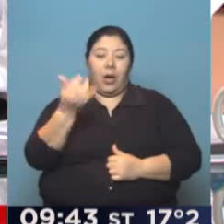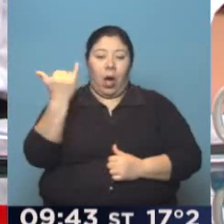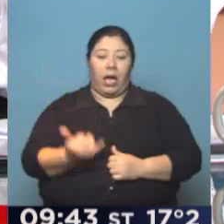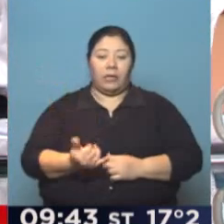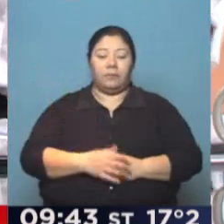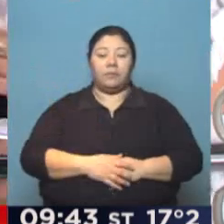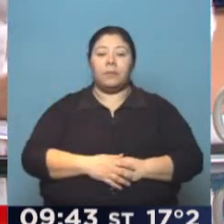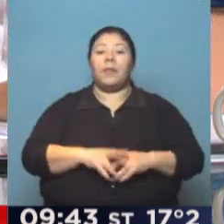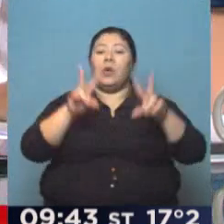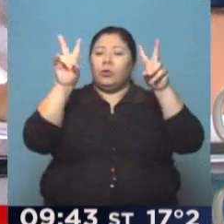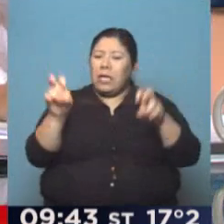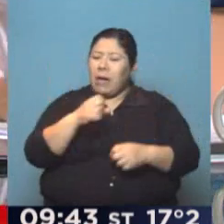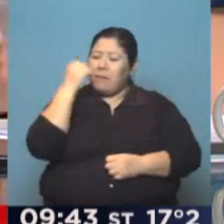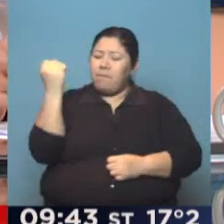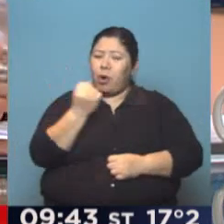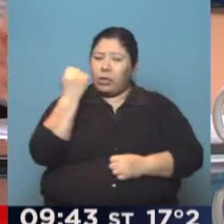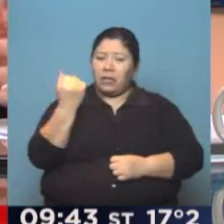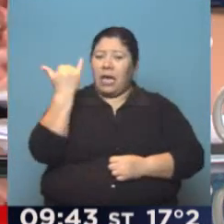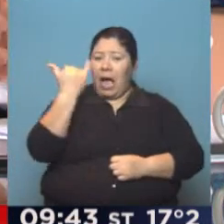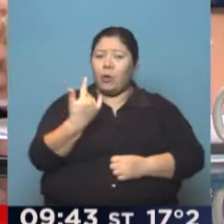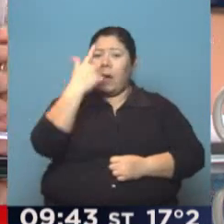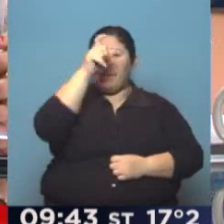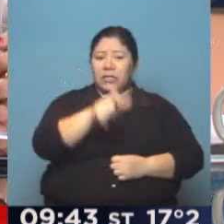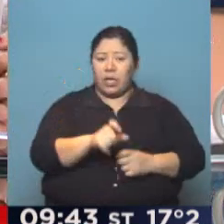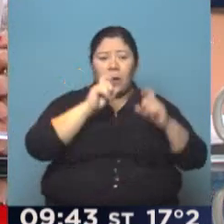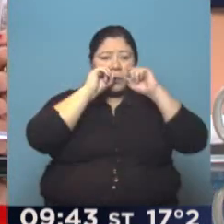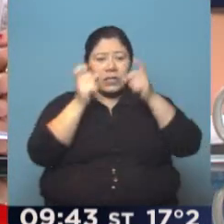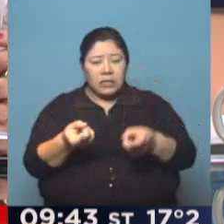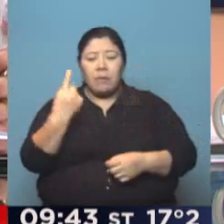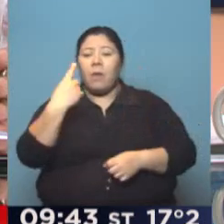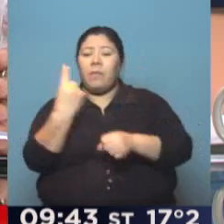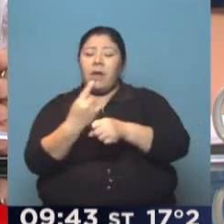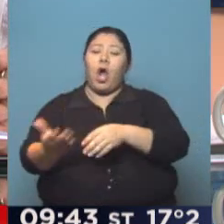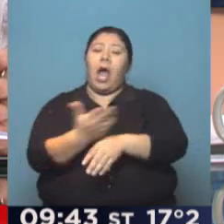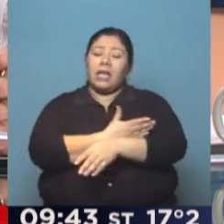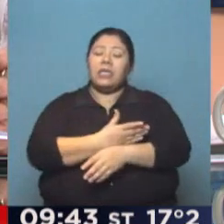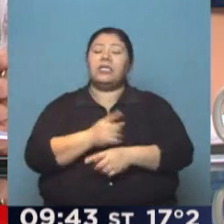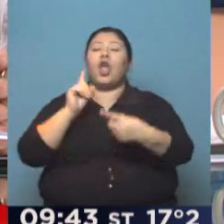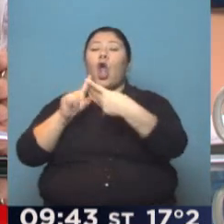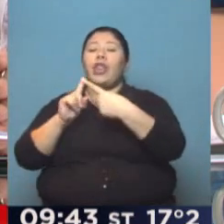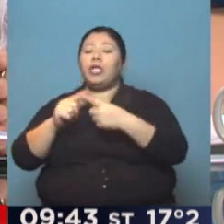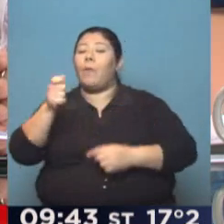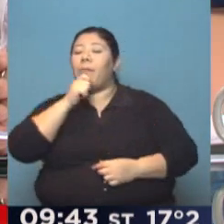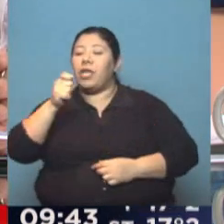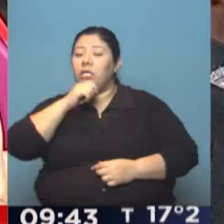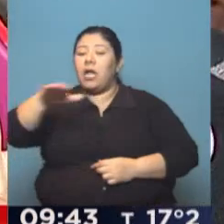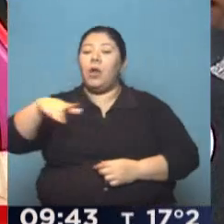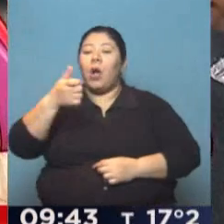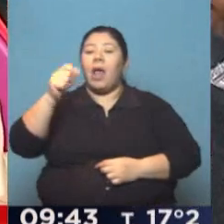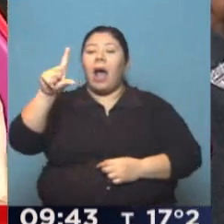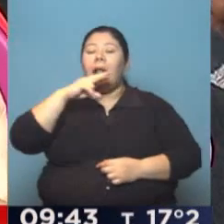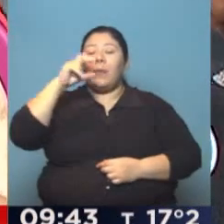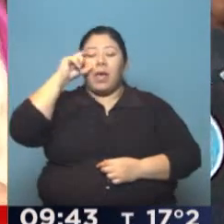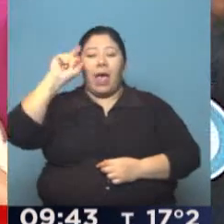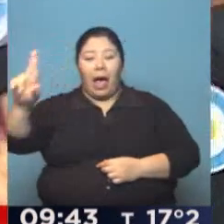Un tema más importante, ya tenemos una visita, pero antes nos vamos a ir a uno de nuestros móviles, es Ariel Majirena, desde el Alvear, está hablando el jefe de gabinete,